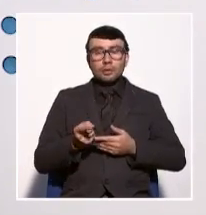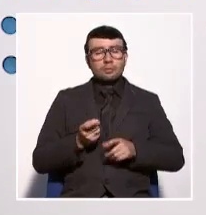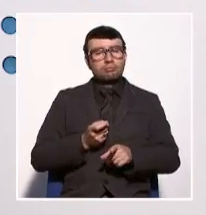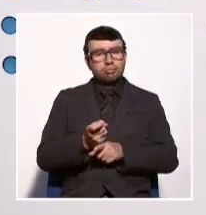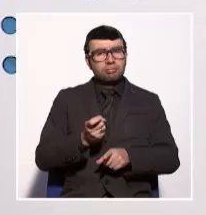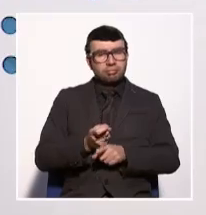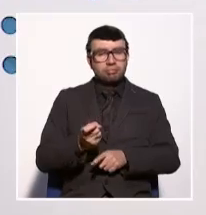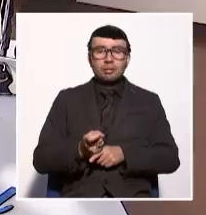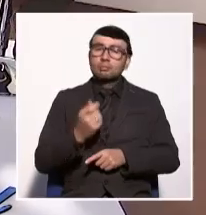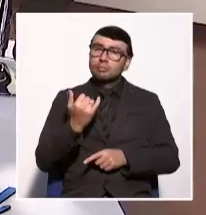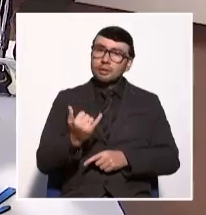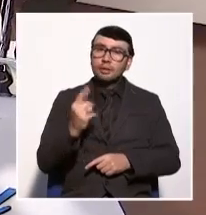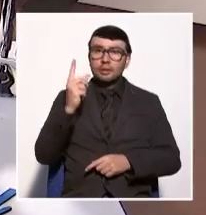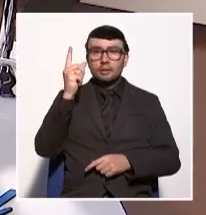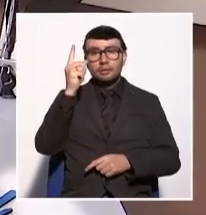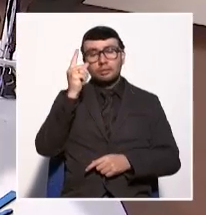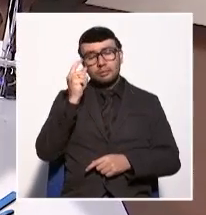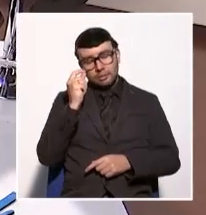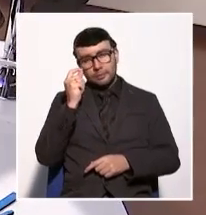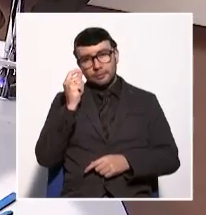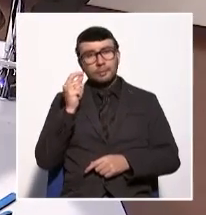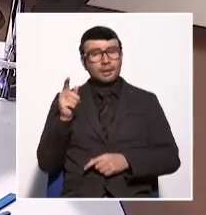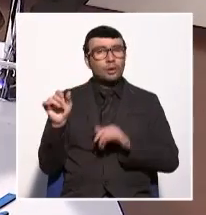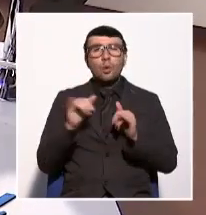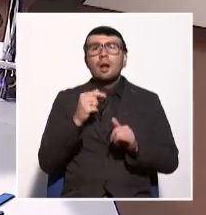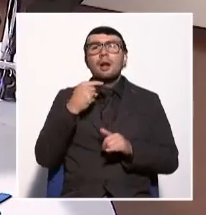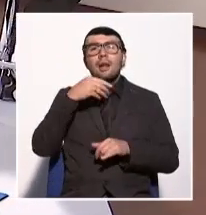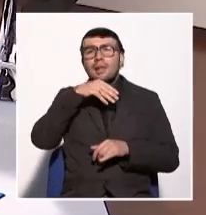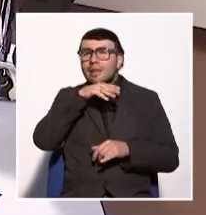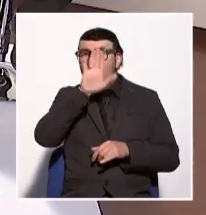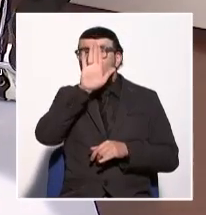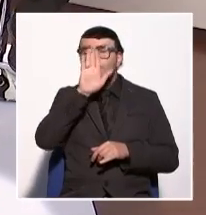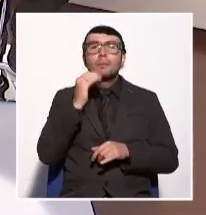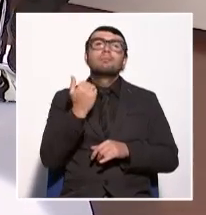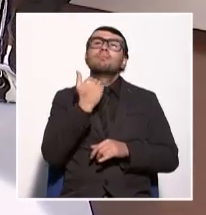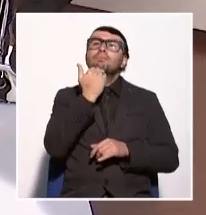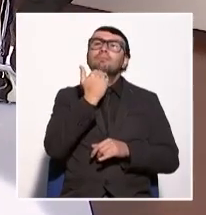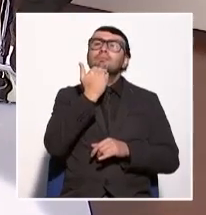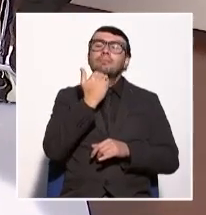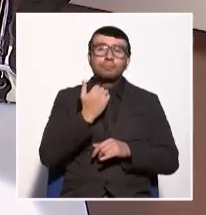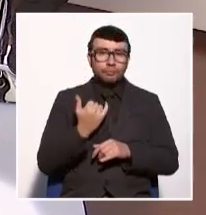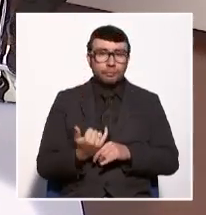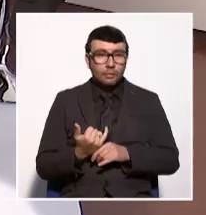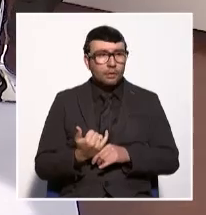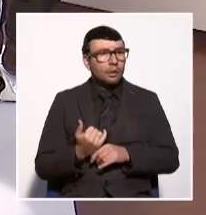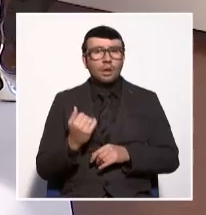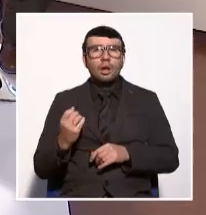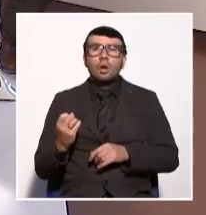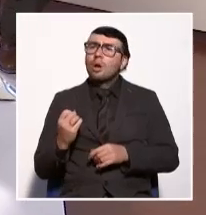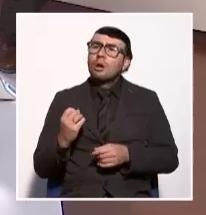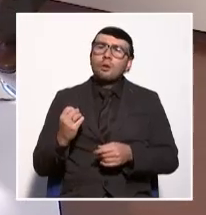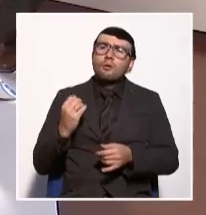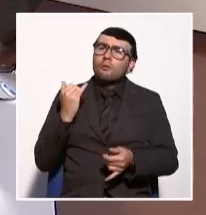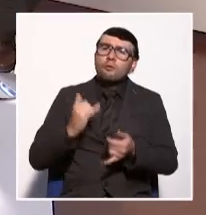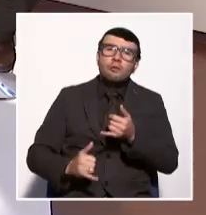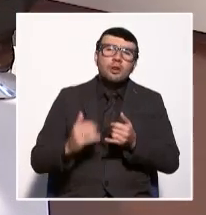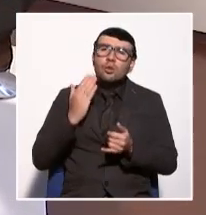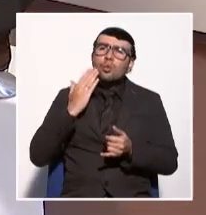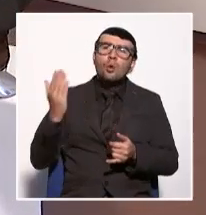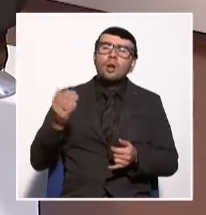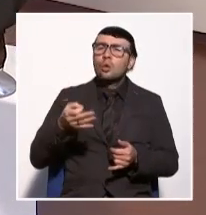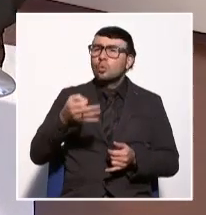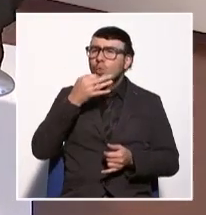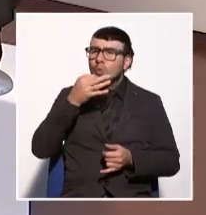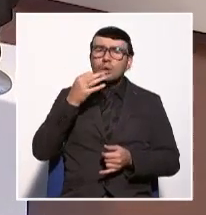crear la lengua en el paladar en el paladar si débil o tracback hasta cuánto tiempo tomar el medicamento para la tiroides